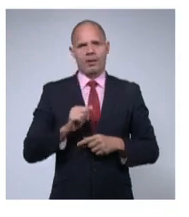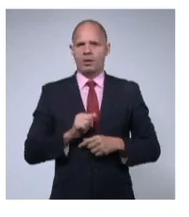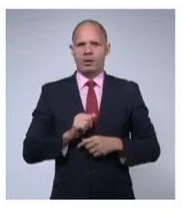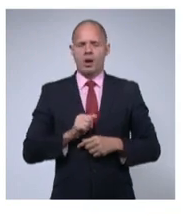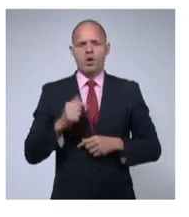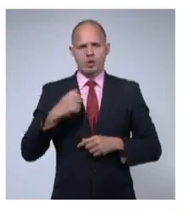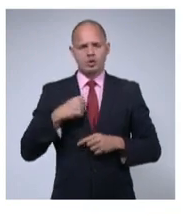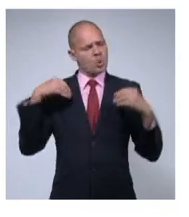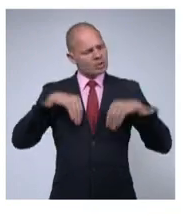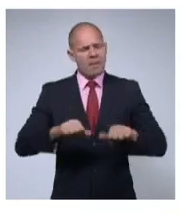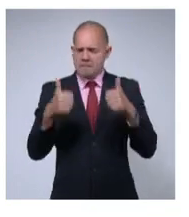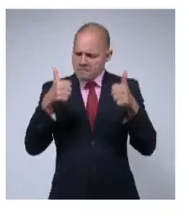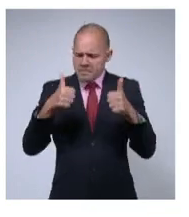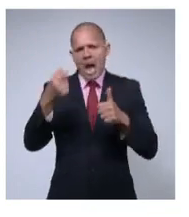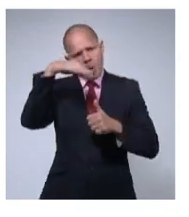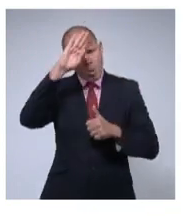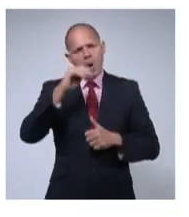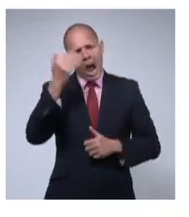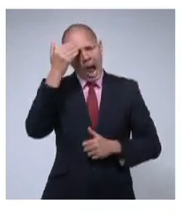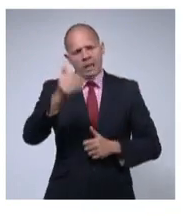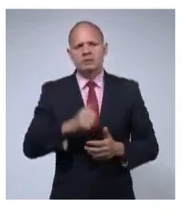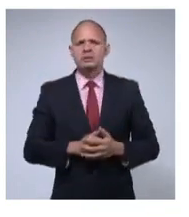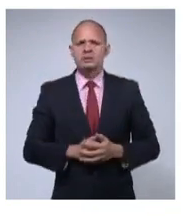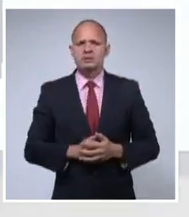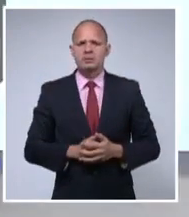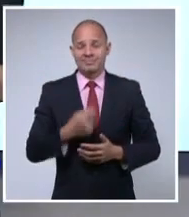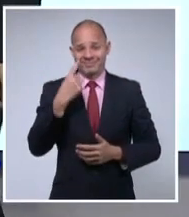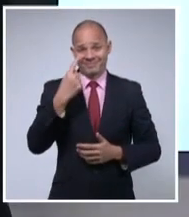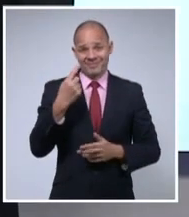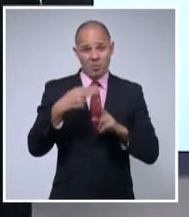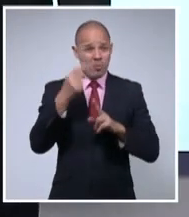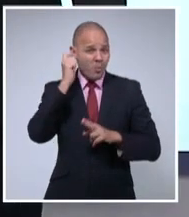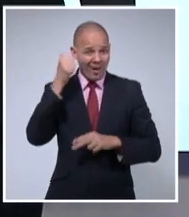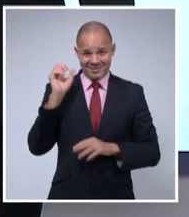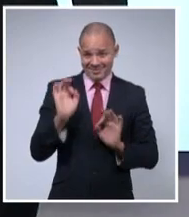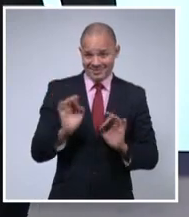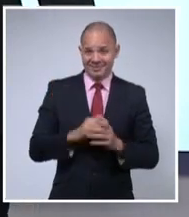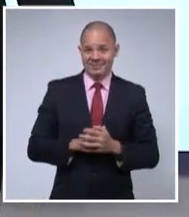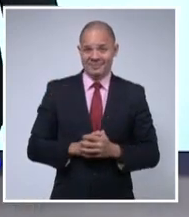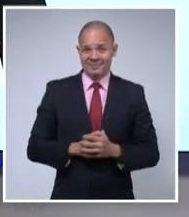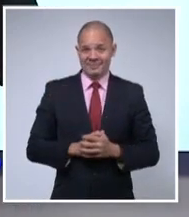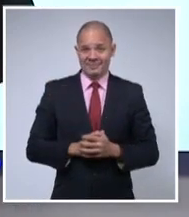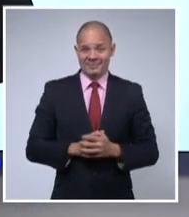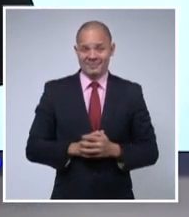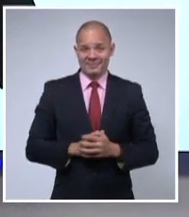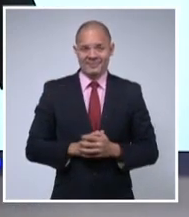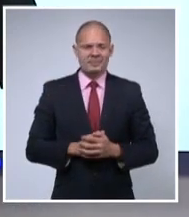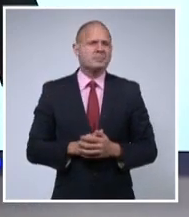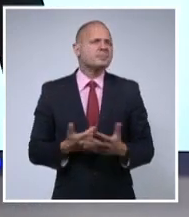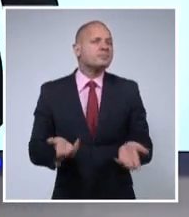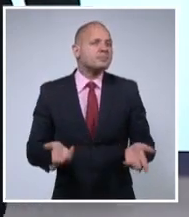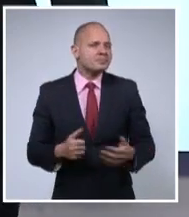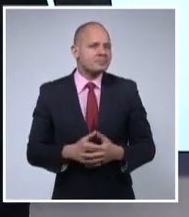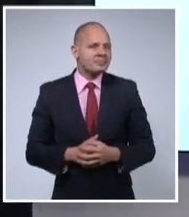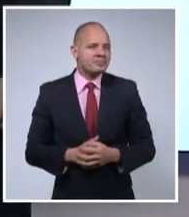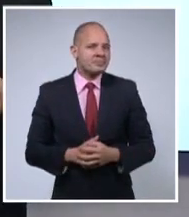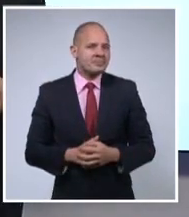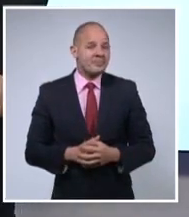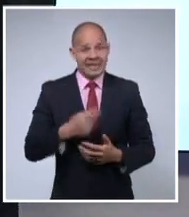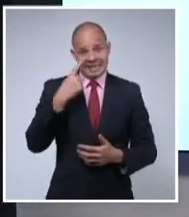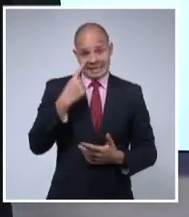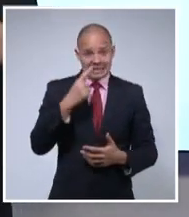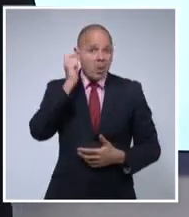revolución de mi Cuba. Gracias. Así dijo Iyamile Matos Osoria. ¿Qué me dicen ahora? Y Yamile no